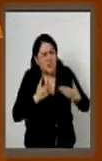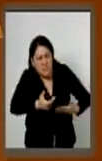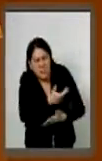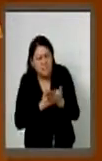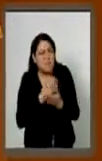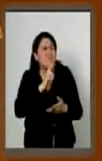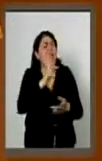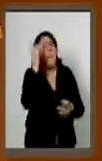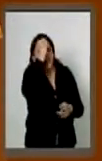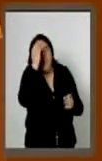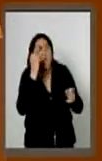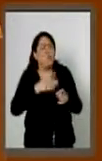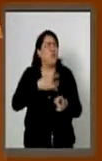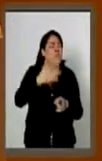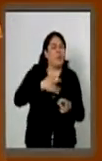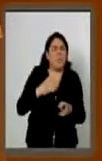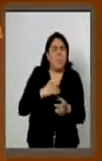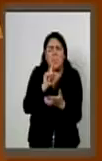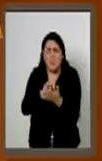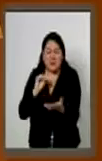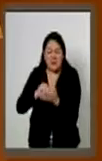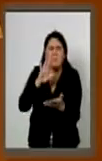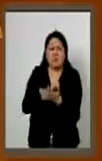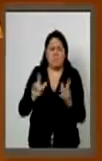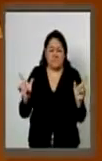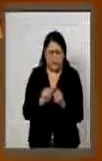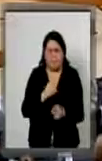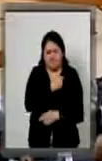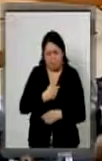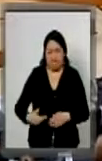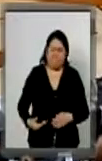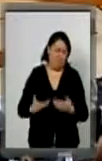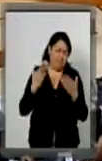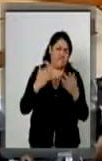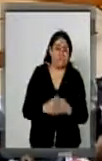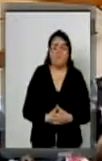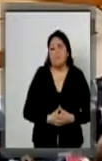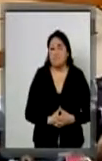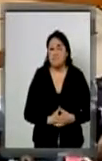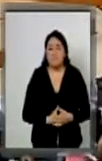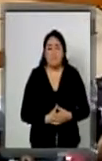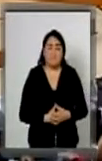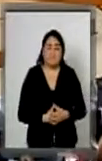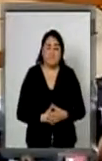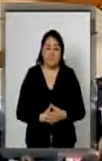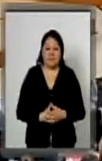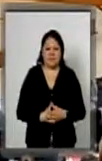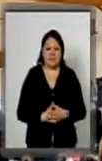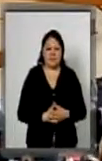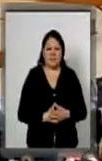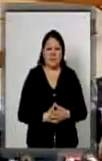y ver la ruta que tenemos que hacer. ¿Es cuánto, señor presidente? Chama, muchas gracias, senadora.